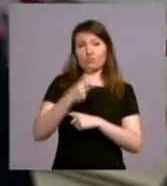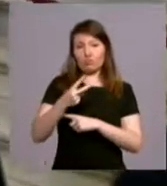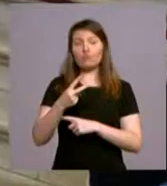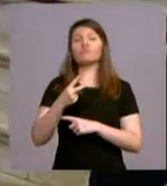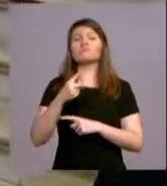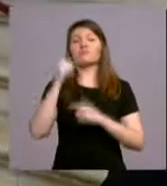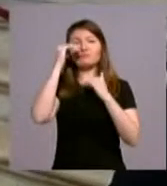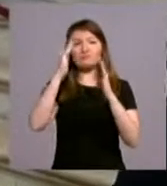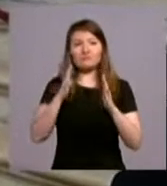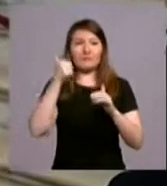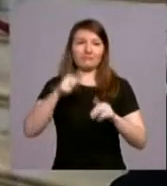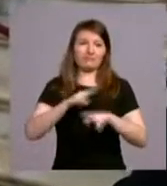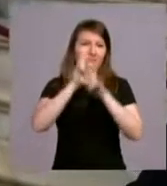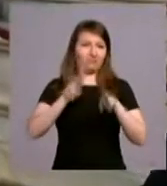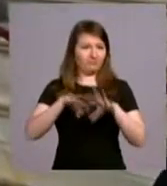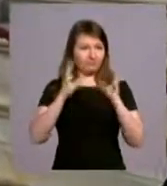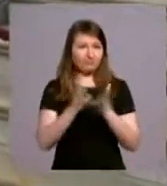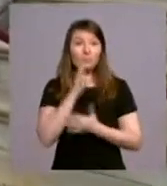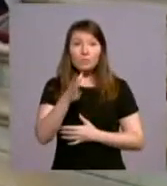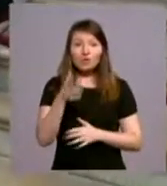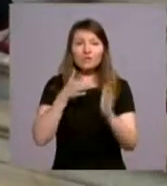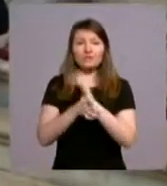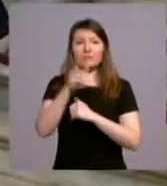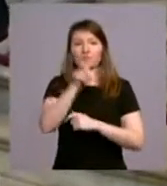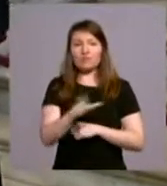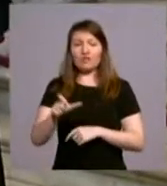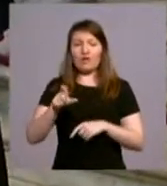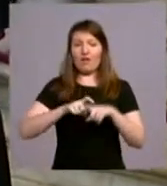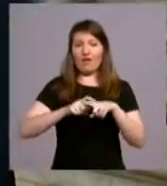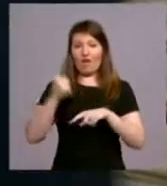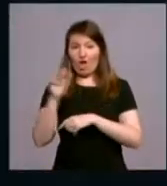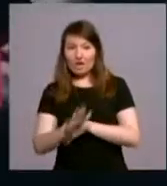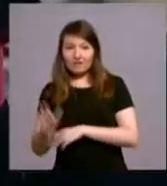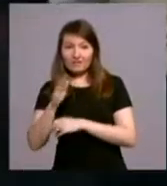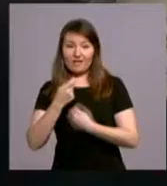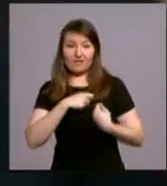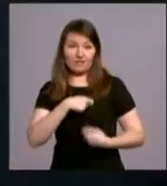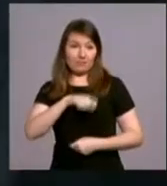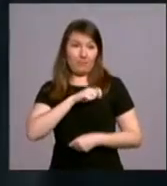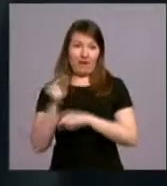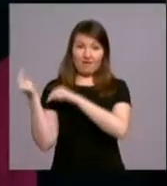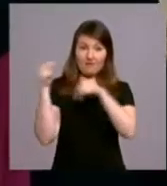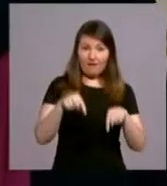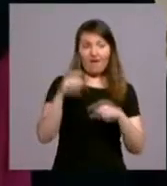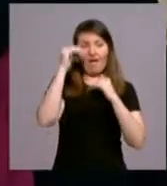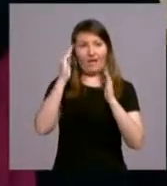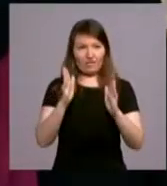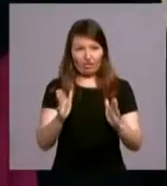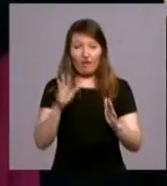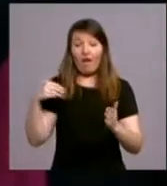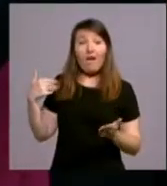de ámbito interdiocesano, ya que se extiende a todos los fieles de rito oriental que residen en España. Hasta ahora los católicos de rito